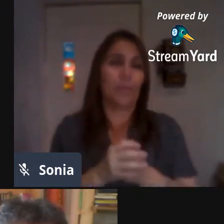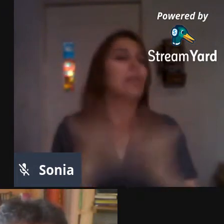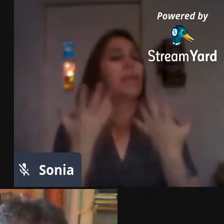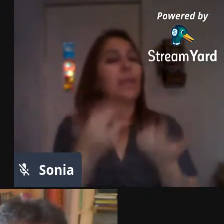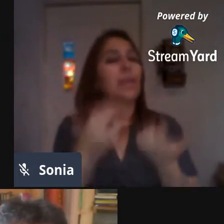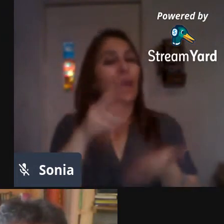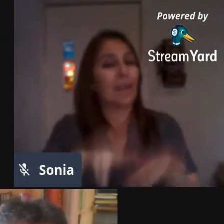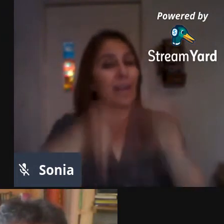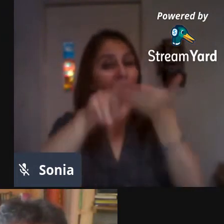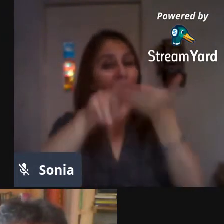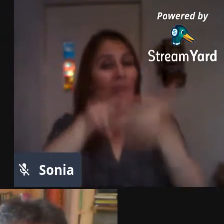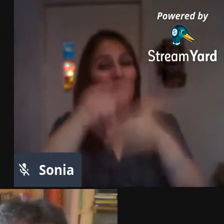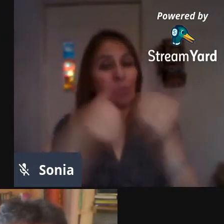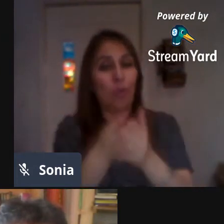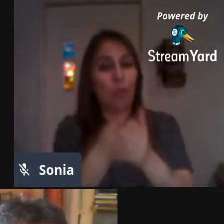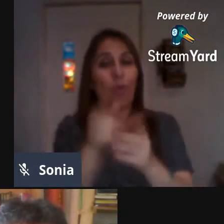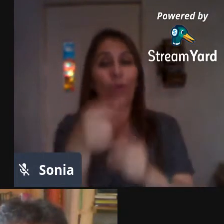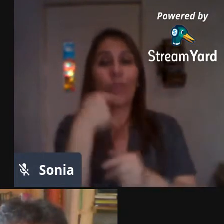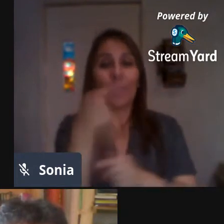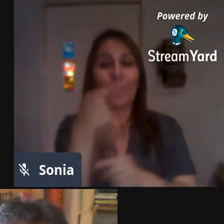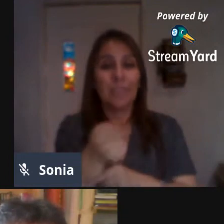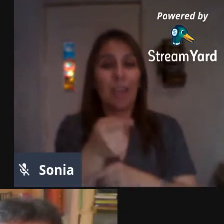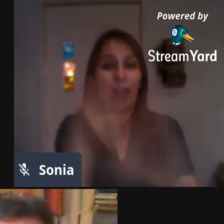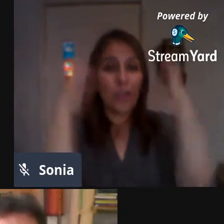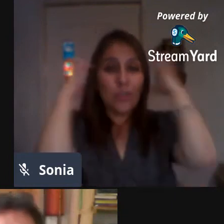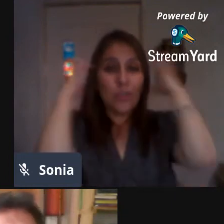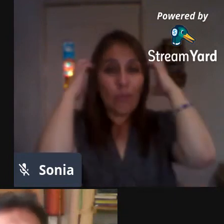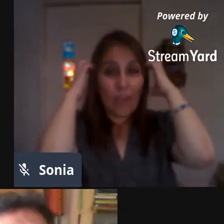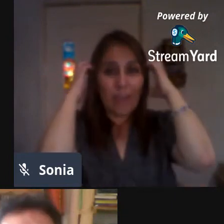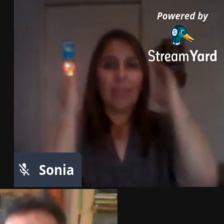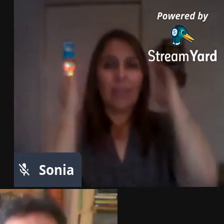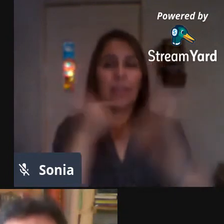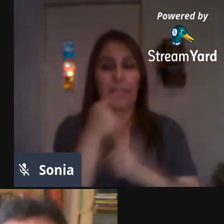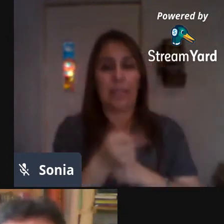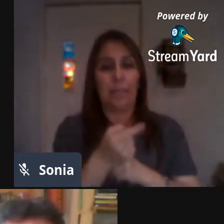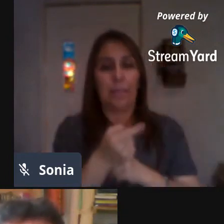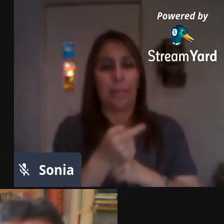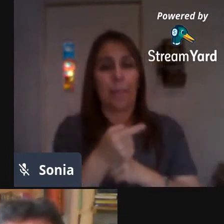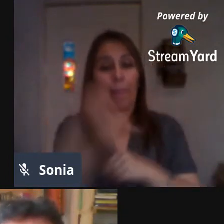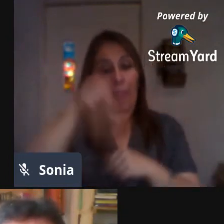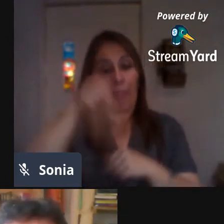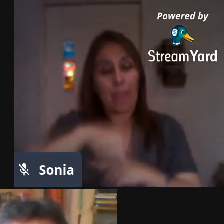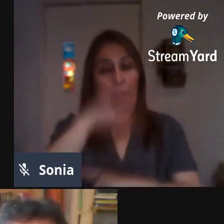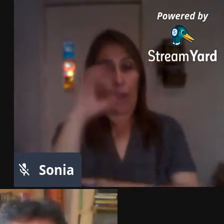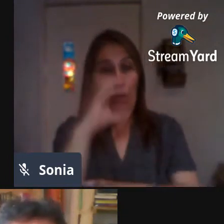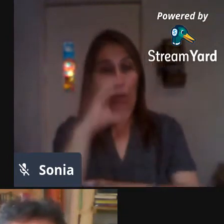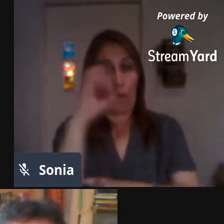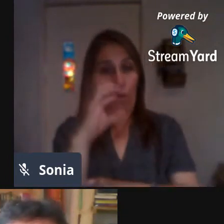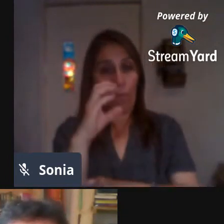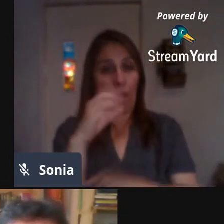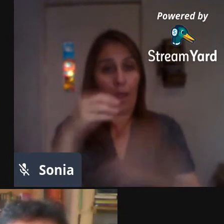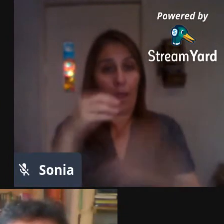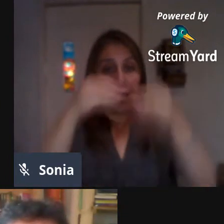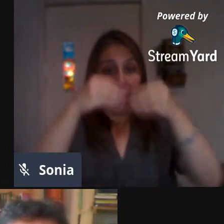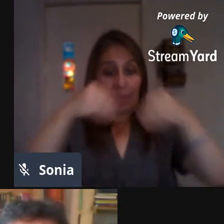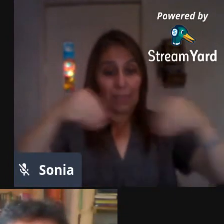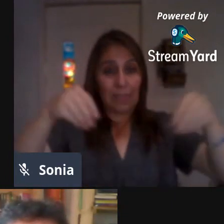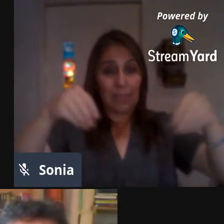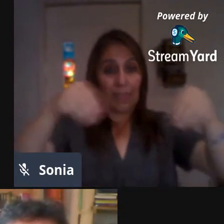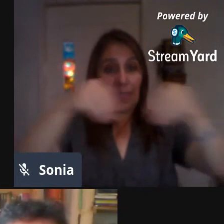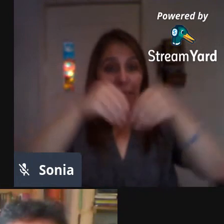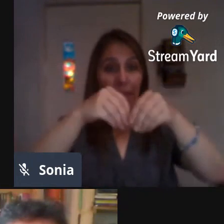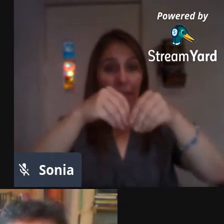nos hablaba llevar y de que efectivamente en nuestro país la tierra está en el corazón de